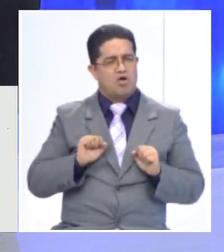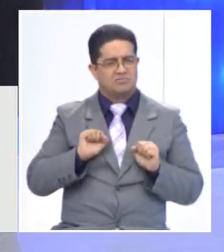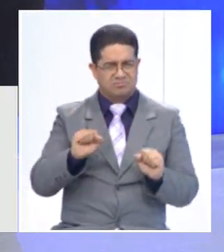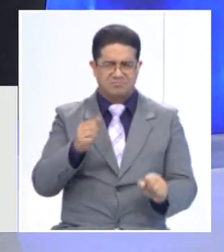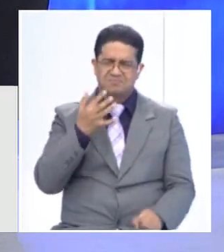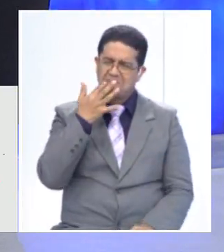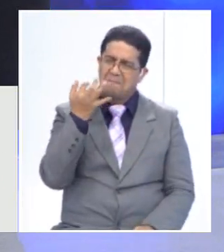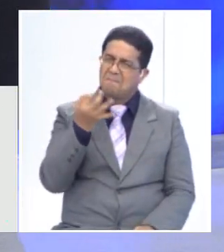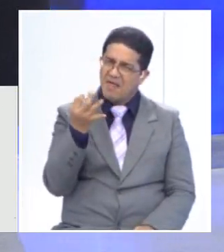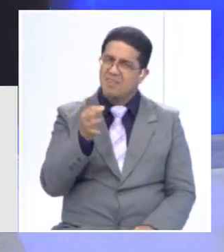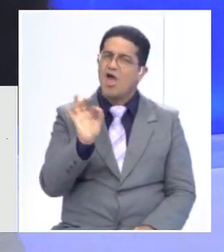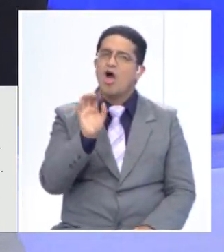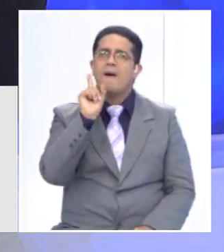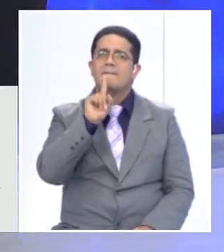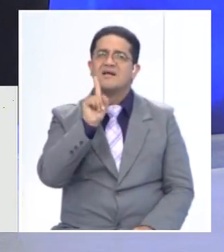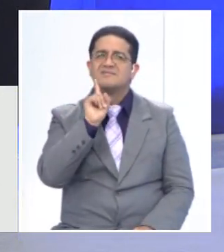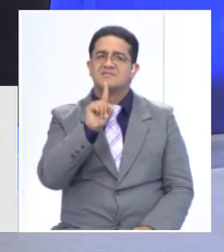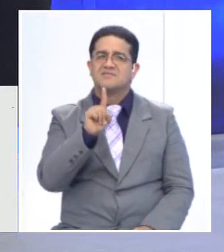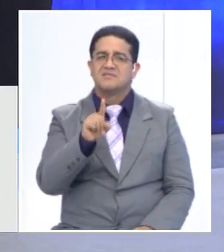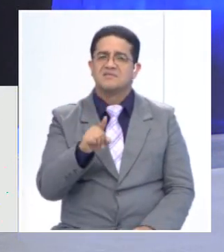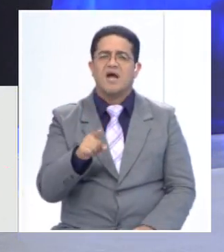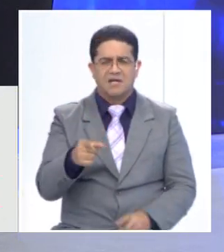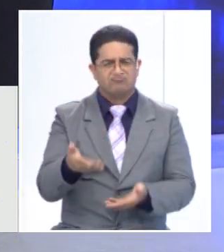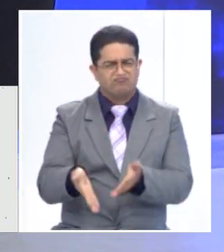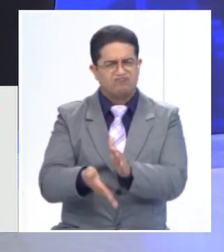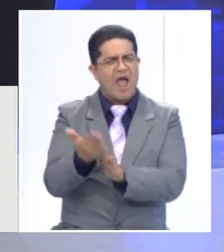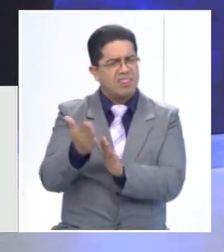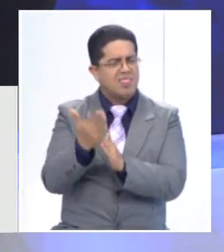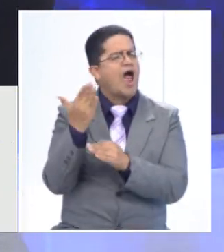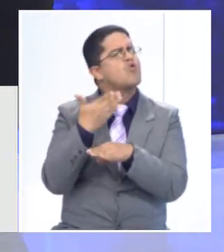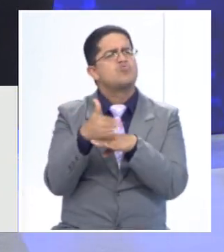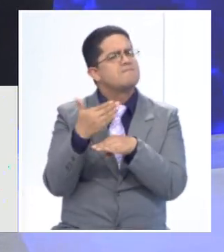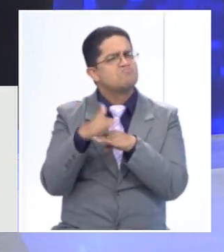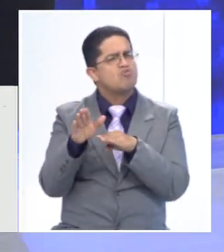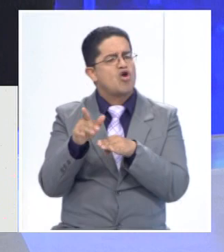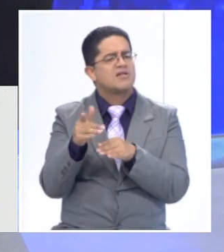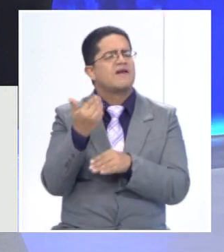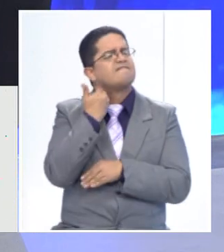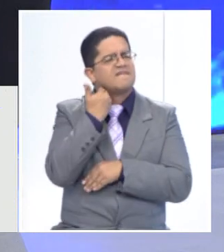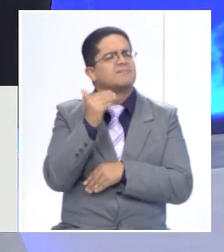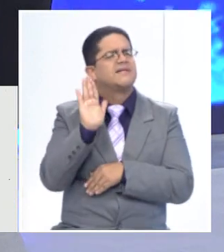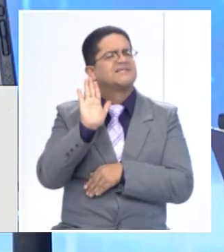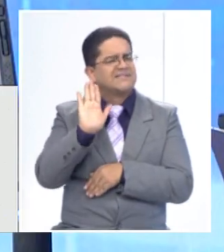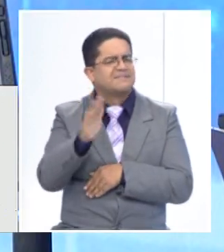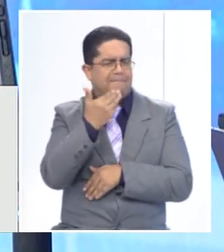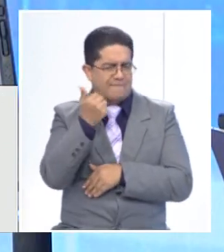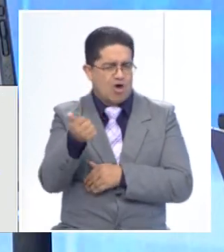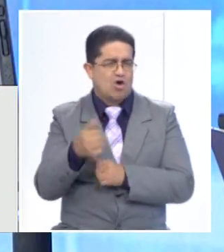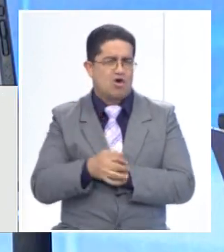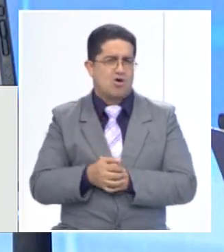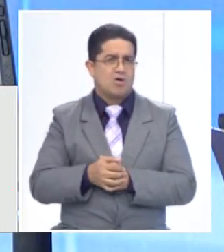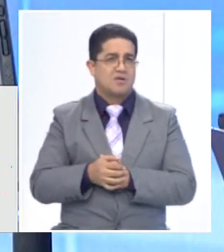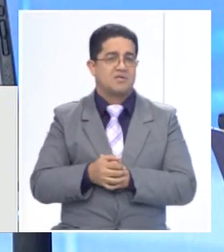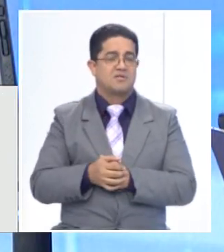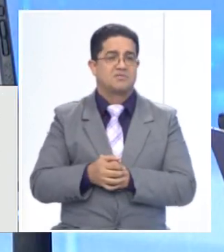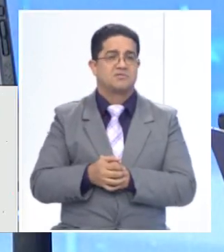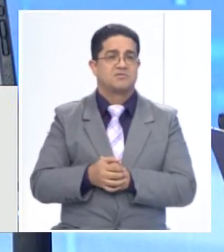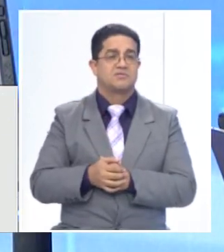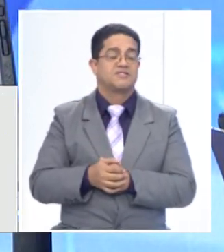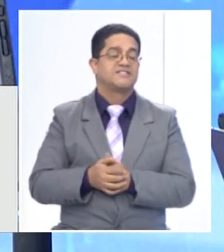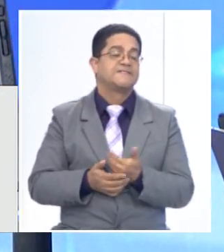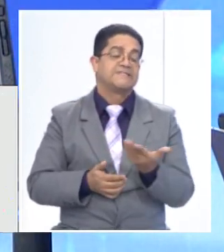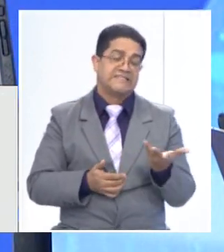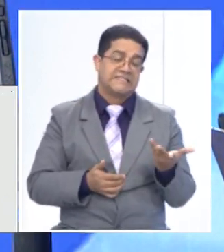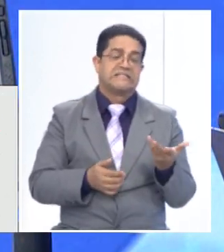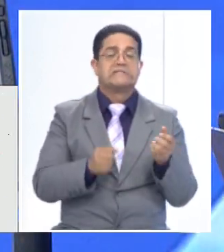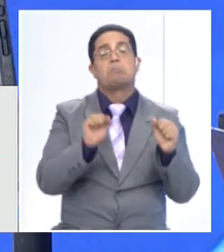qué tan falso es esto? Porque a veces dicen, no, mándalo a la guardería, no importa que se enferme, así es mejor. Bueno, no es del todo, sí,